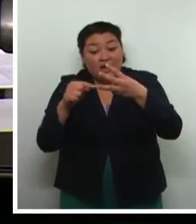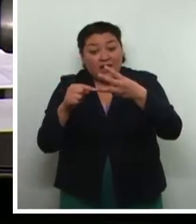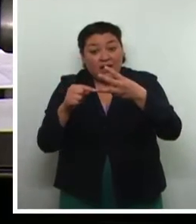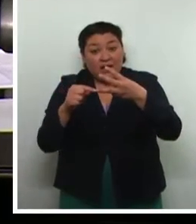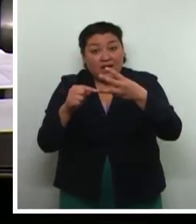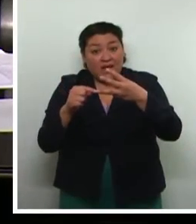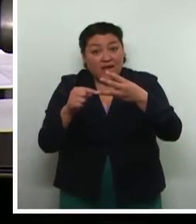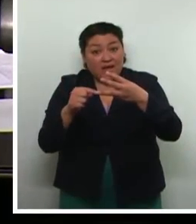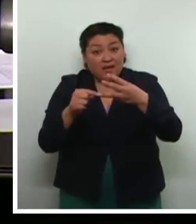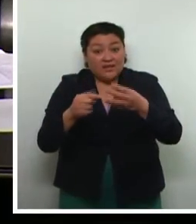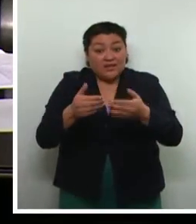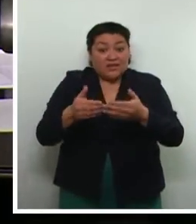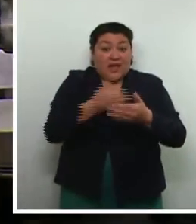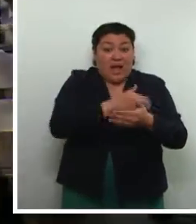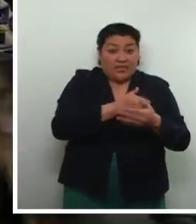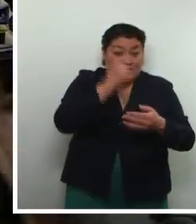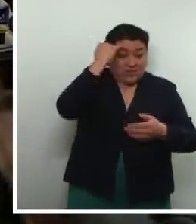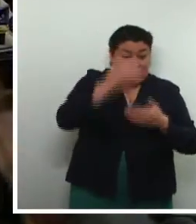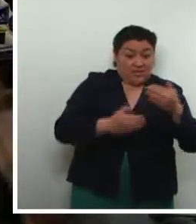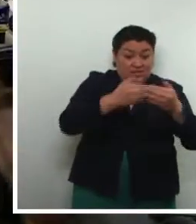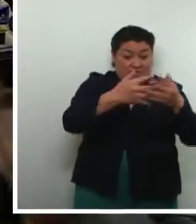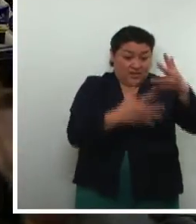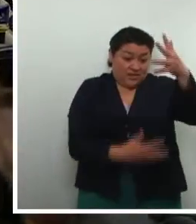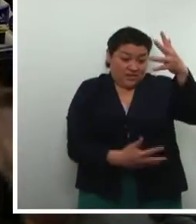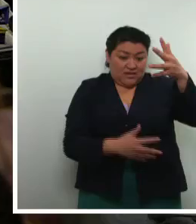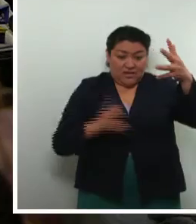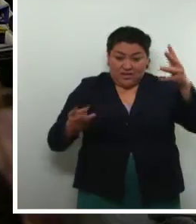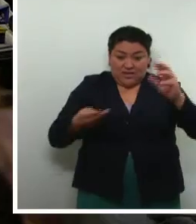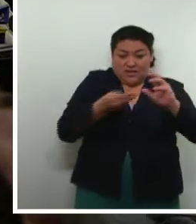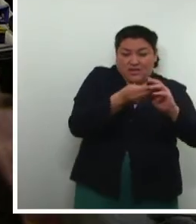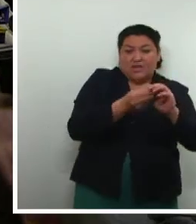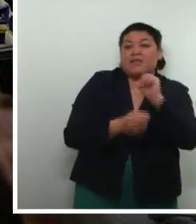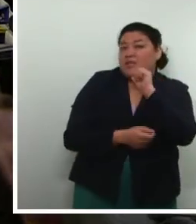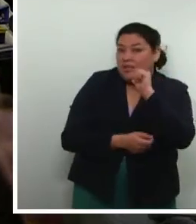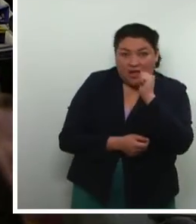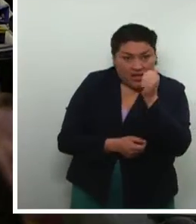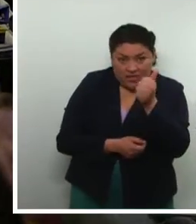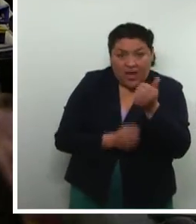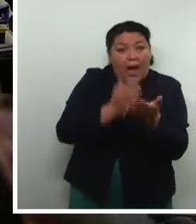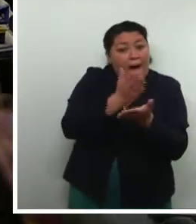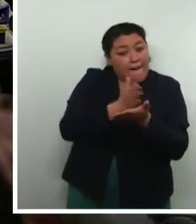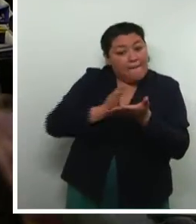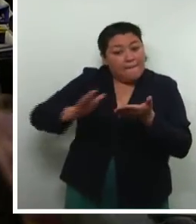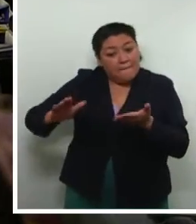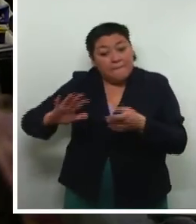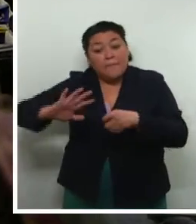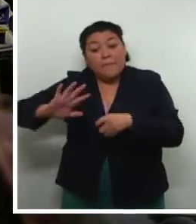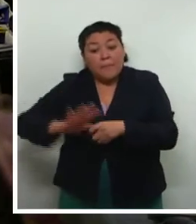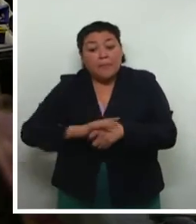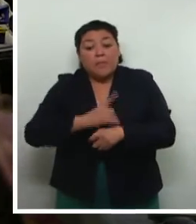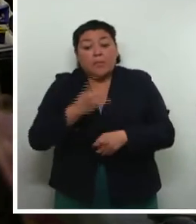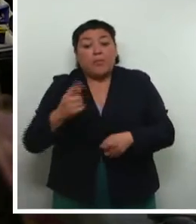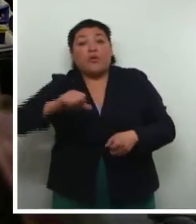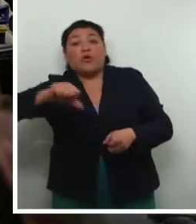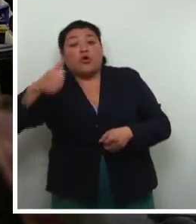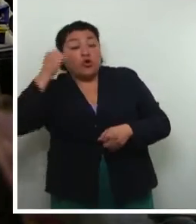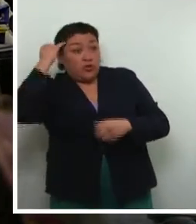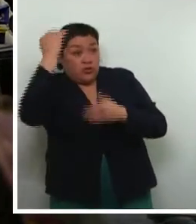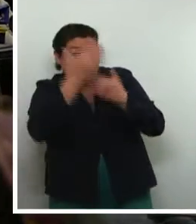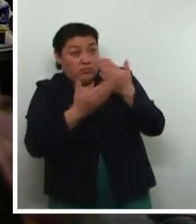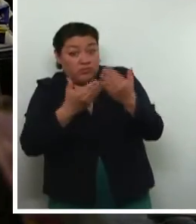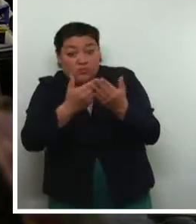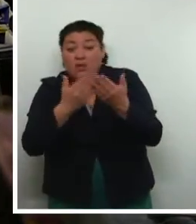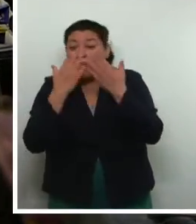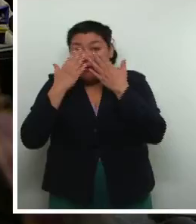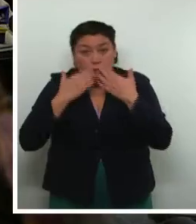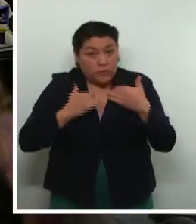consideradas en la gran reserva. No fueron consideradas en la gran reserva porque no había otras propuestas que